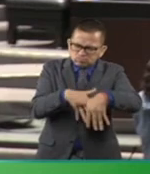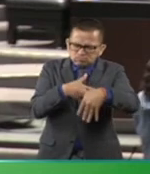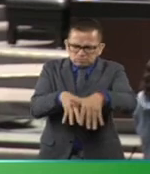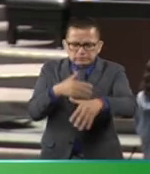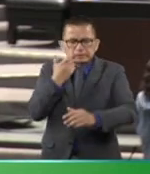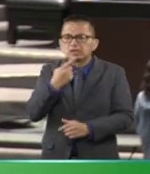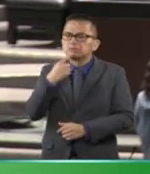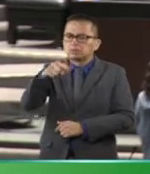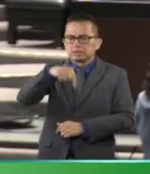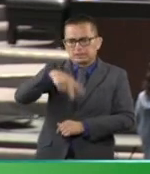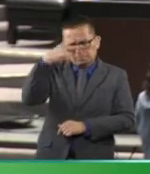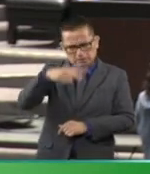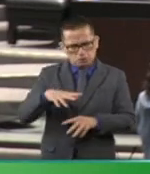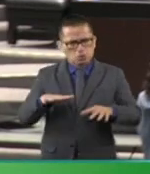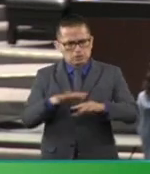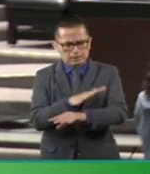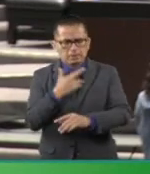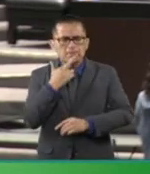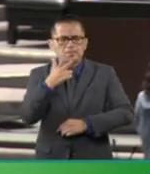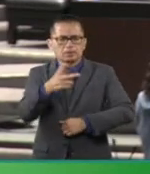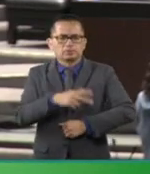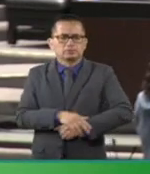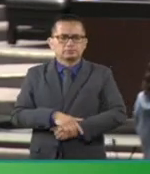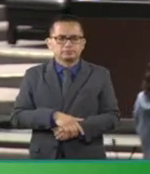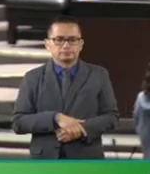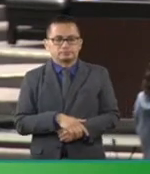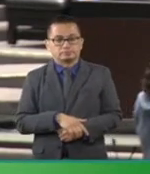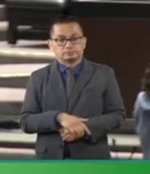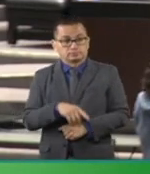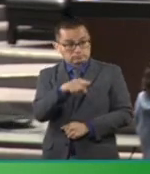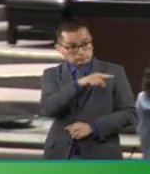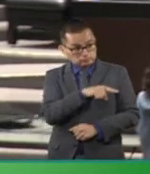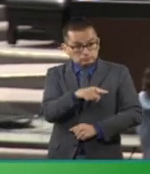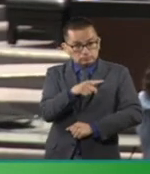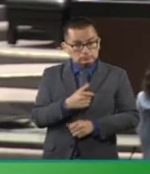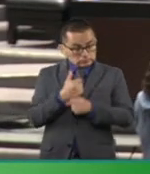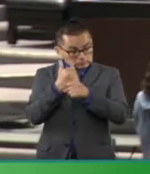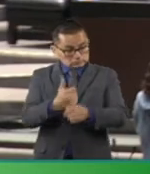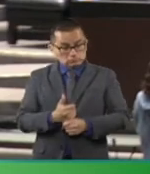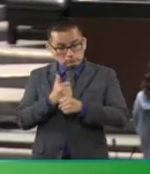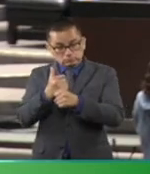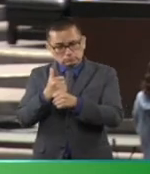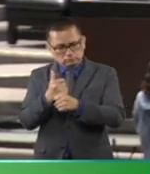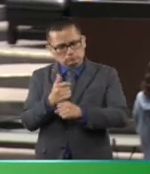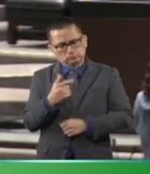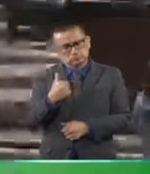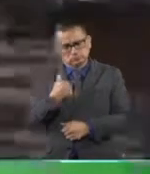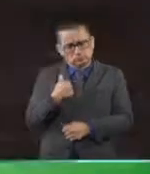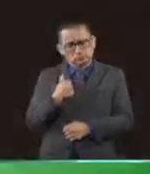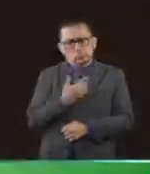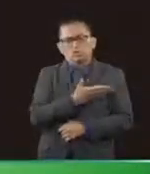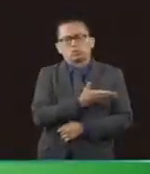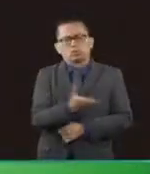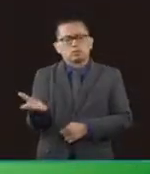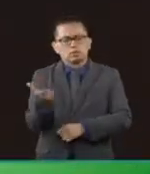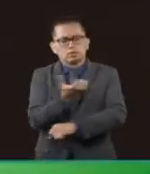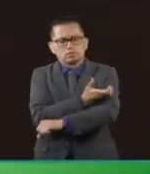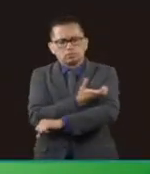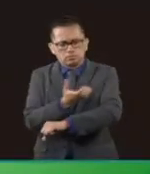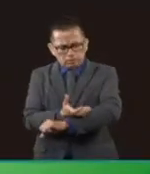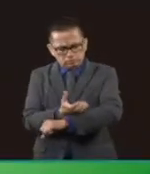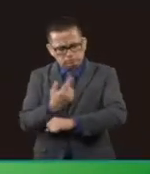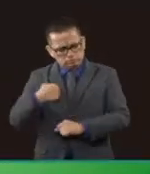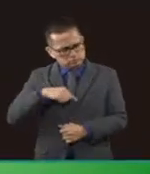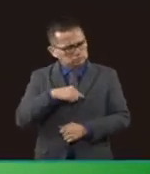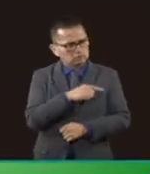con el reconocimiento y gratitud que merece su sacrificio les pido compañeras y compañeros que